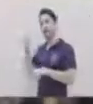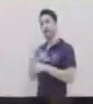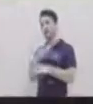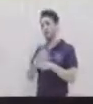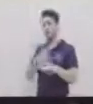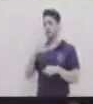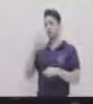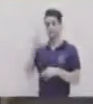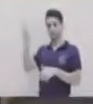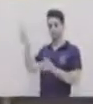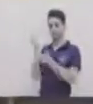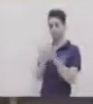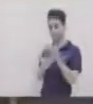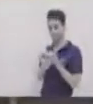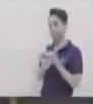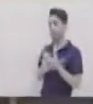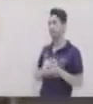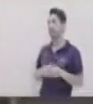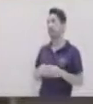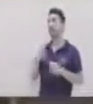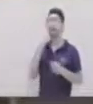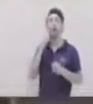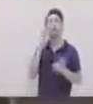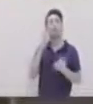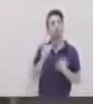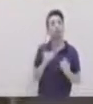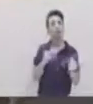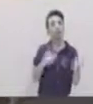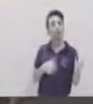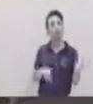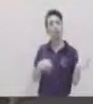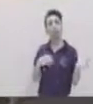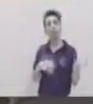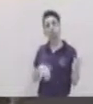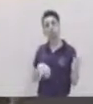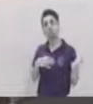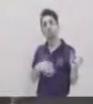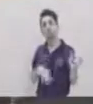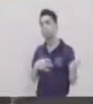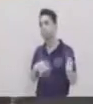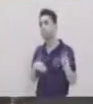De ahí es su procedencia y su sonido es más agudo, ¿verdad?